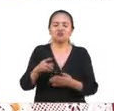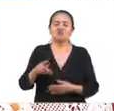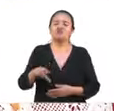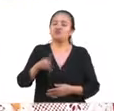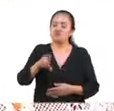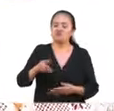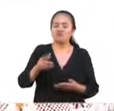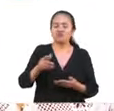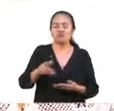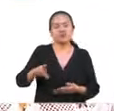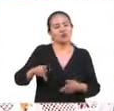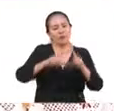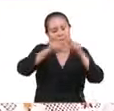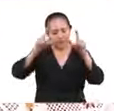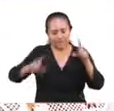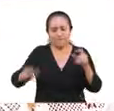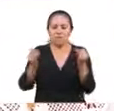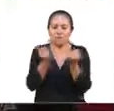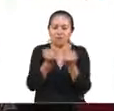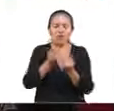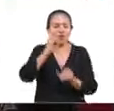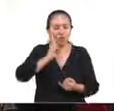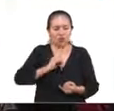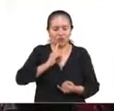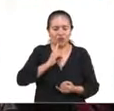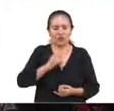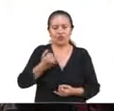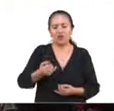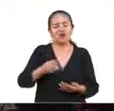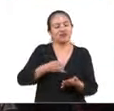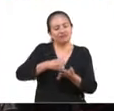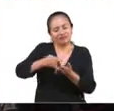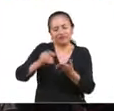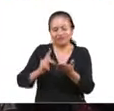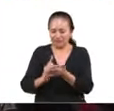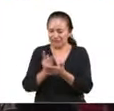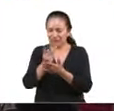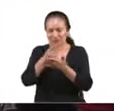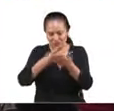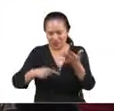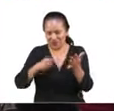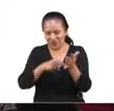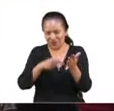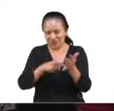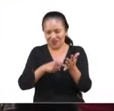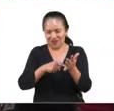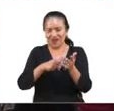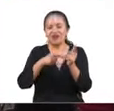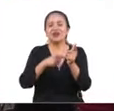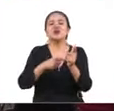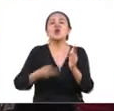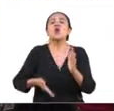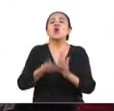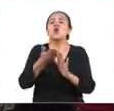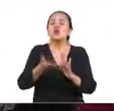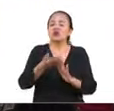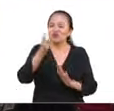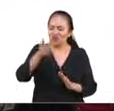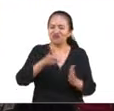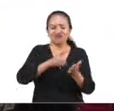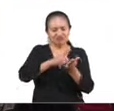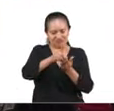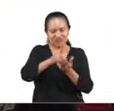derechos de las mujeres. Y construyendo con Sembrando Vida, lo que hacemos es construir esos